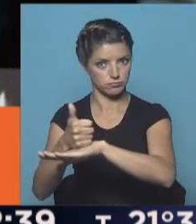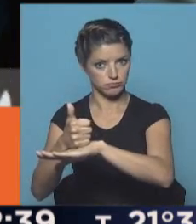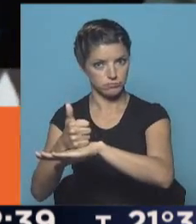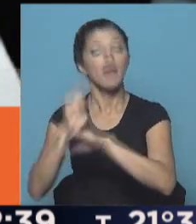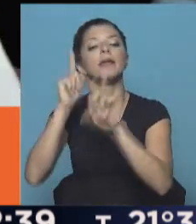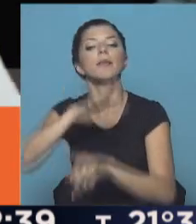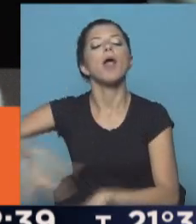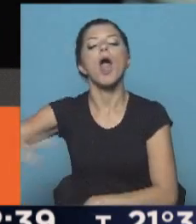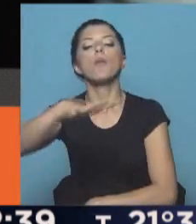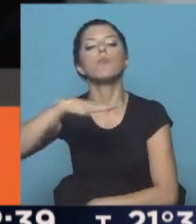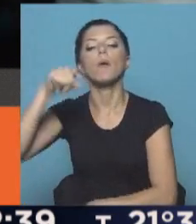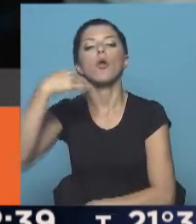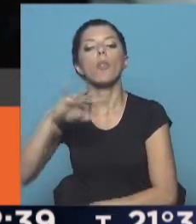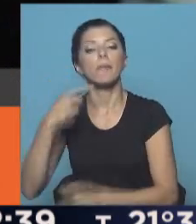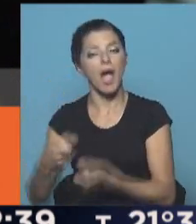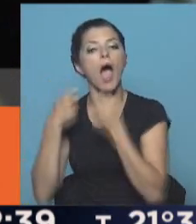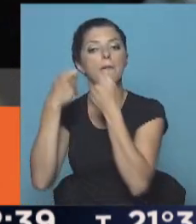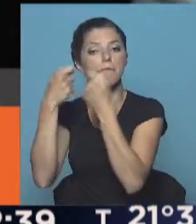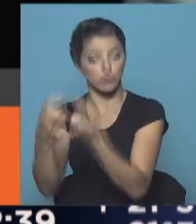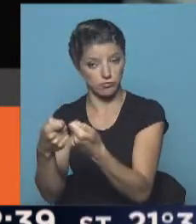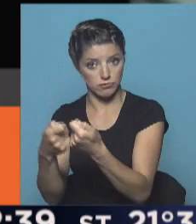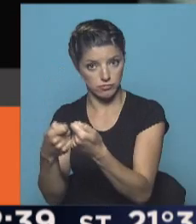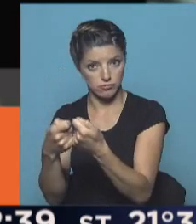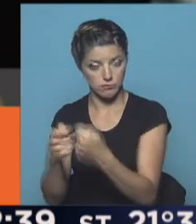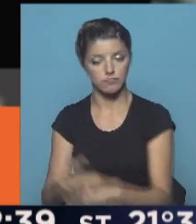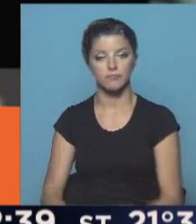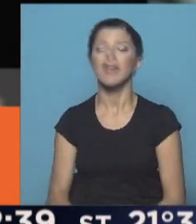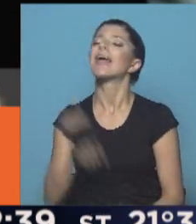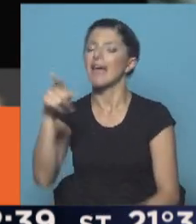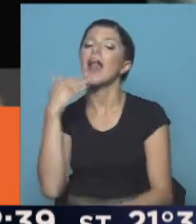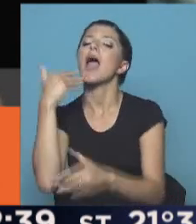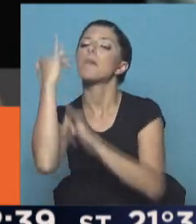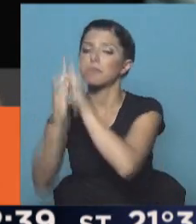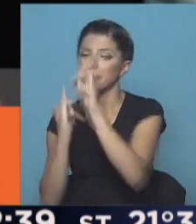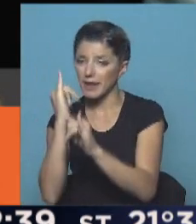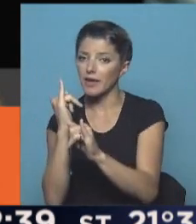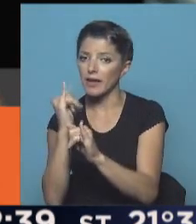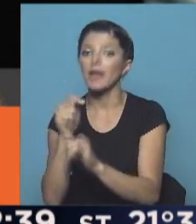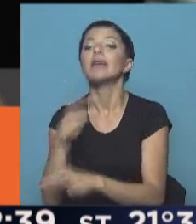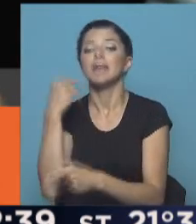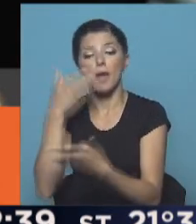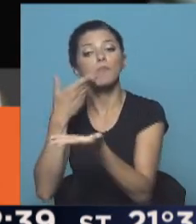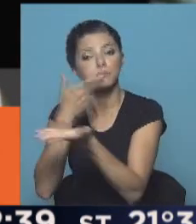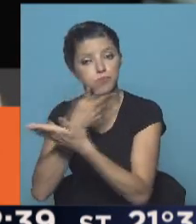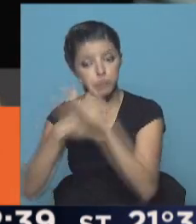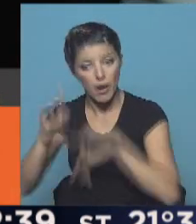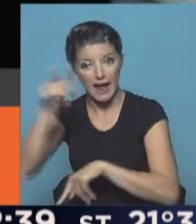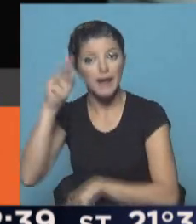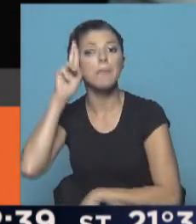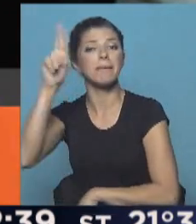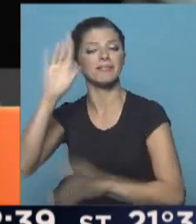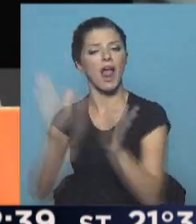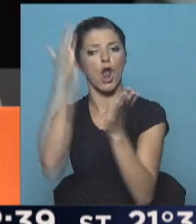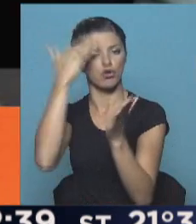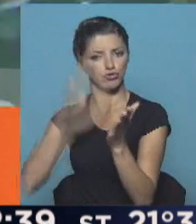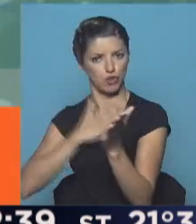pueblo venezolano demuestre que se somete a la Constitución y al Parlamento venezolano el